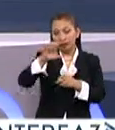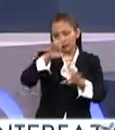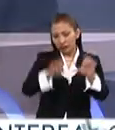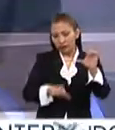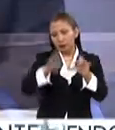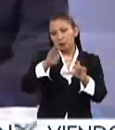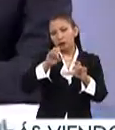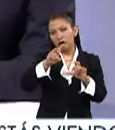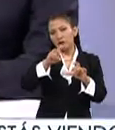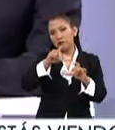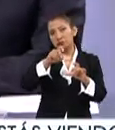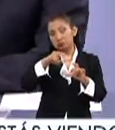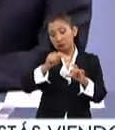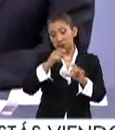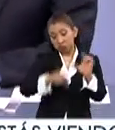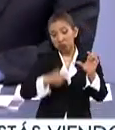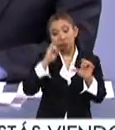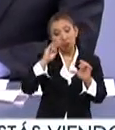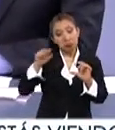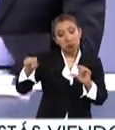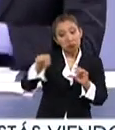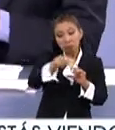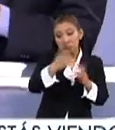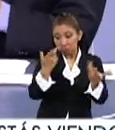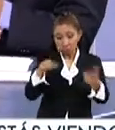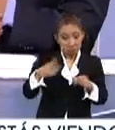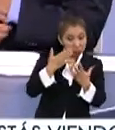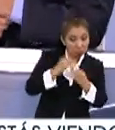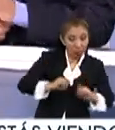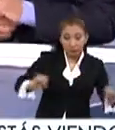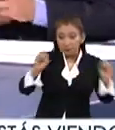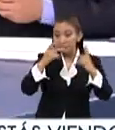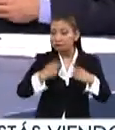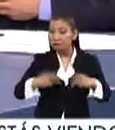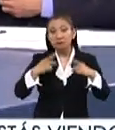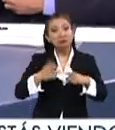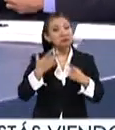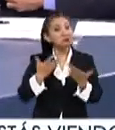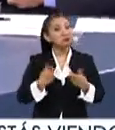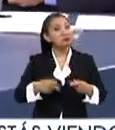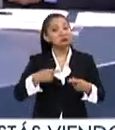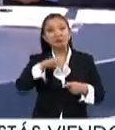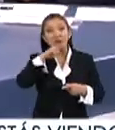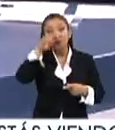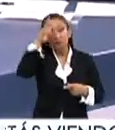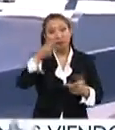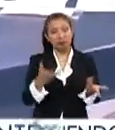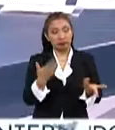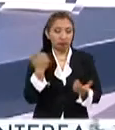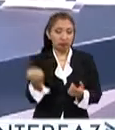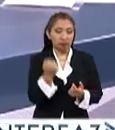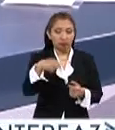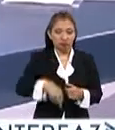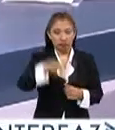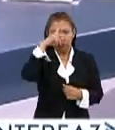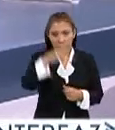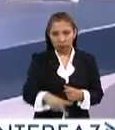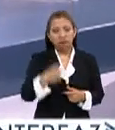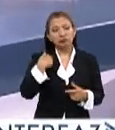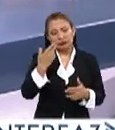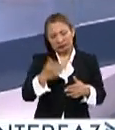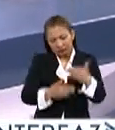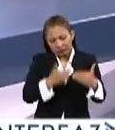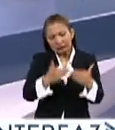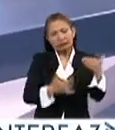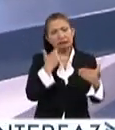bolivariano, digamos, han destacado al ser considerados territorios libres de analfabetismo. Y afortunadamente nuestro país está en vías